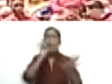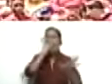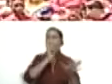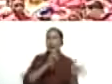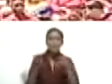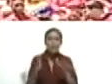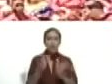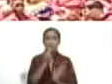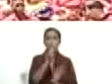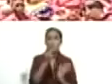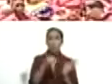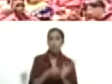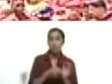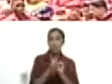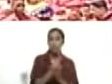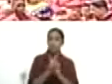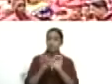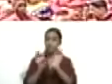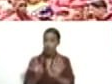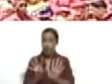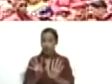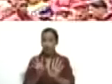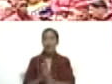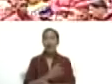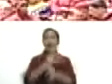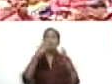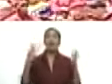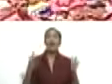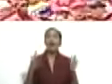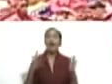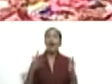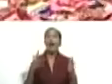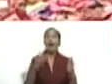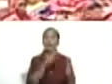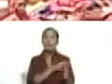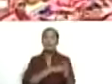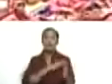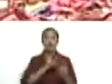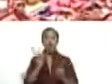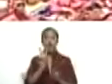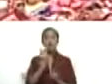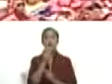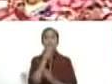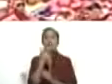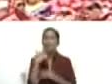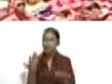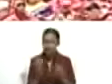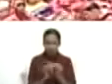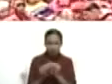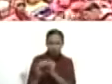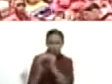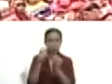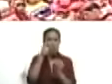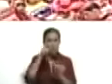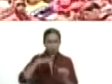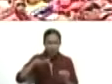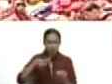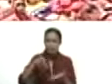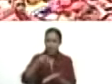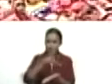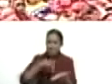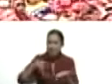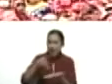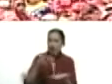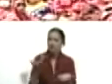2019. La gran misión Venezuela Bella, para recuperar ciudades, pueblos, plazas,